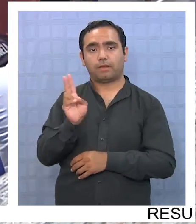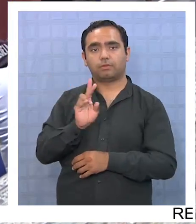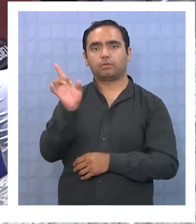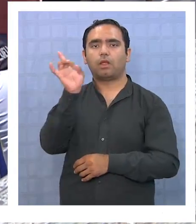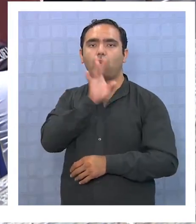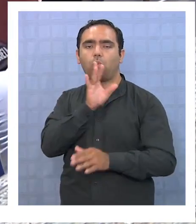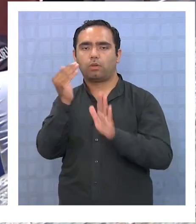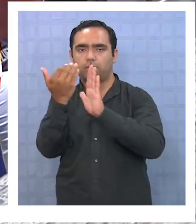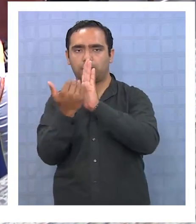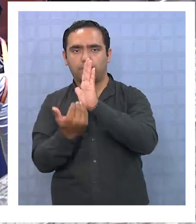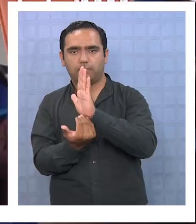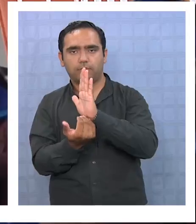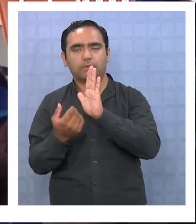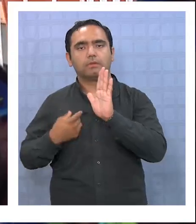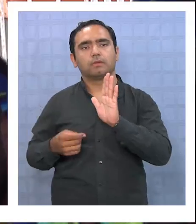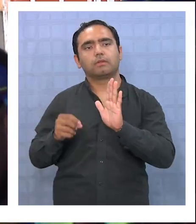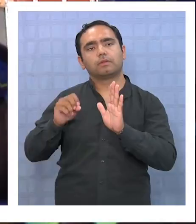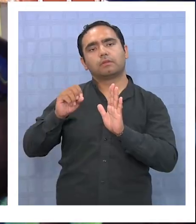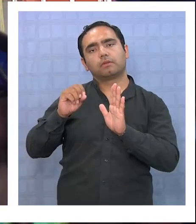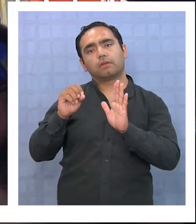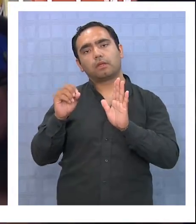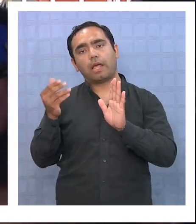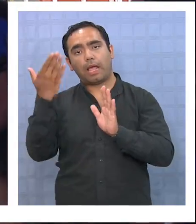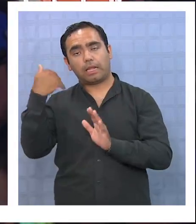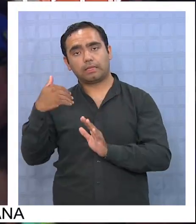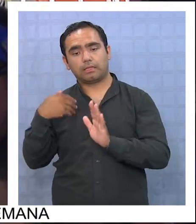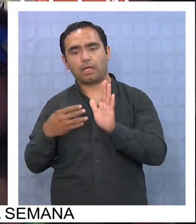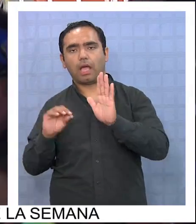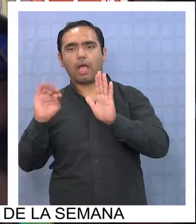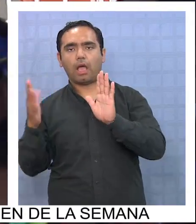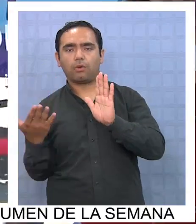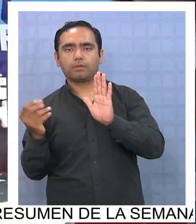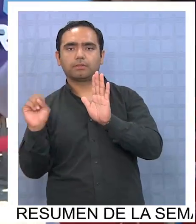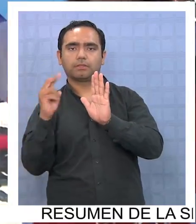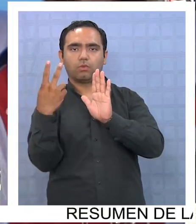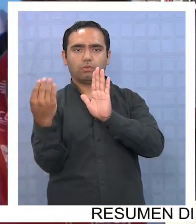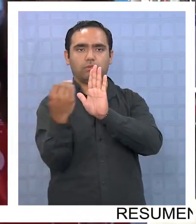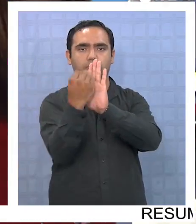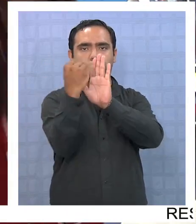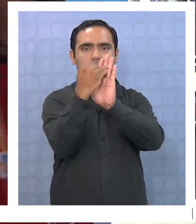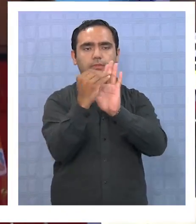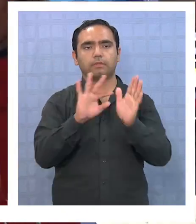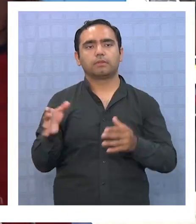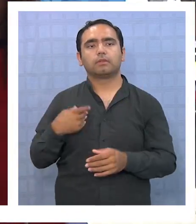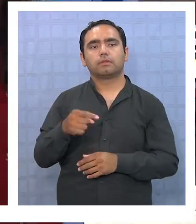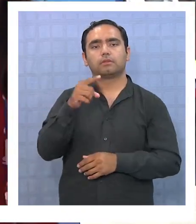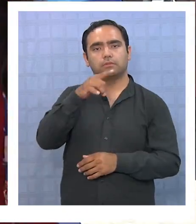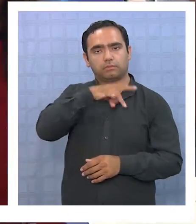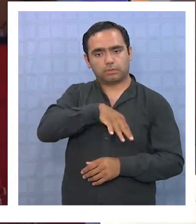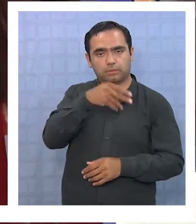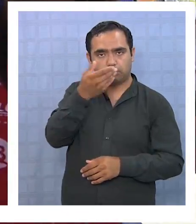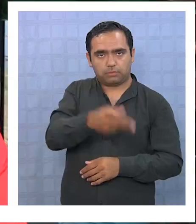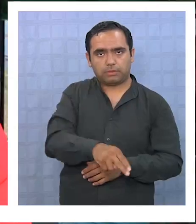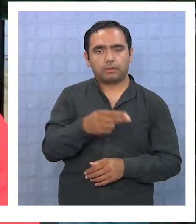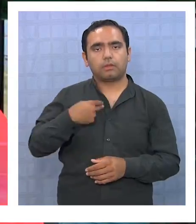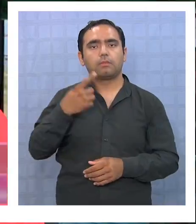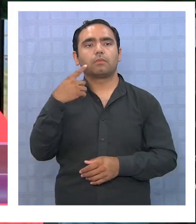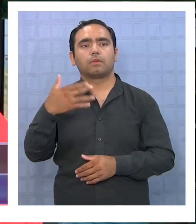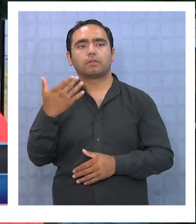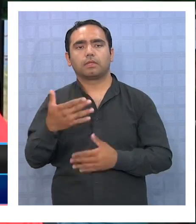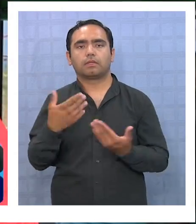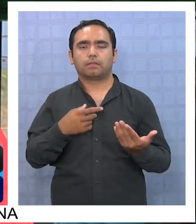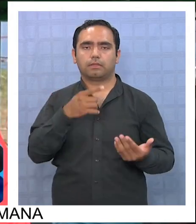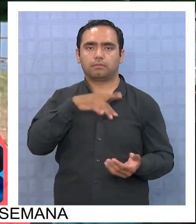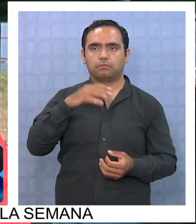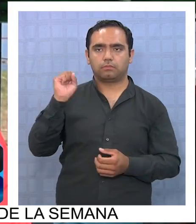pasados bolivarianos, en el segundo lugar. Los deportistas apuntan a la localía como principal factor del éxito. Nunca la he pasado,